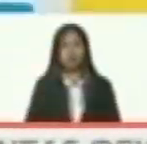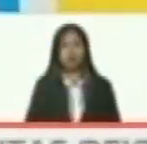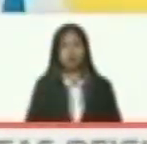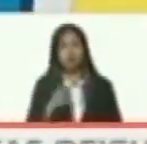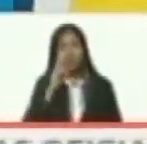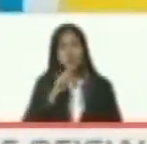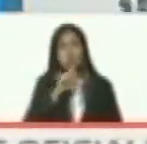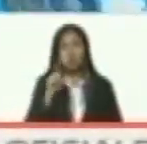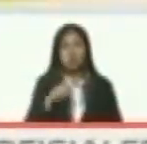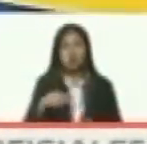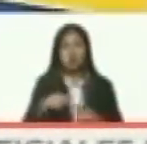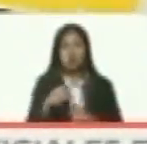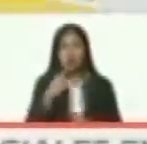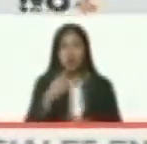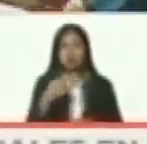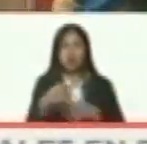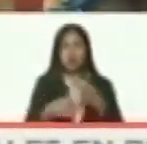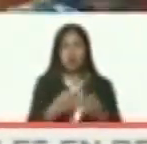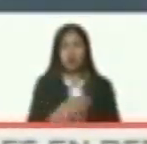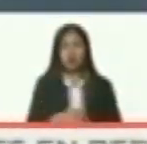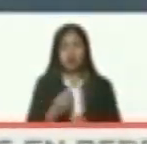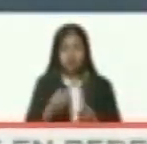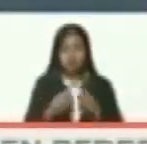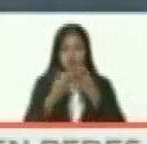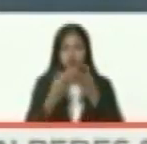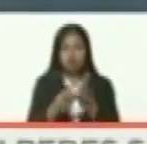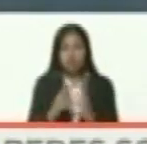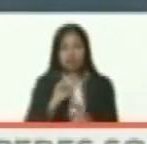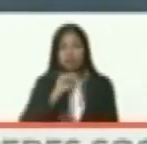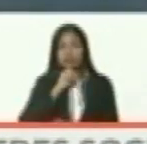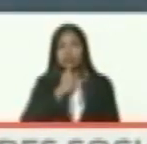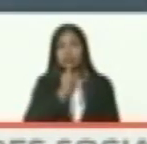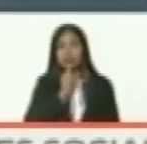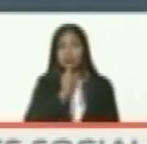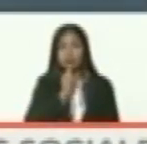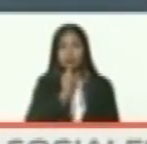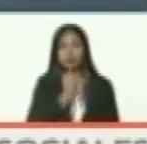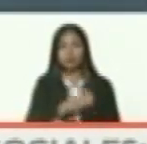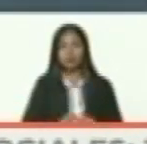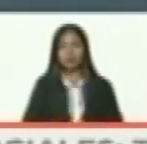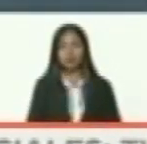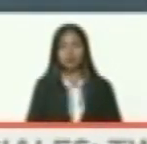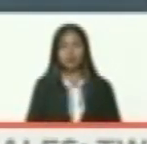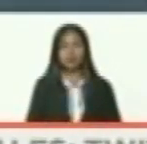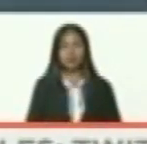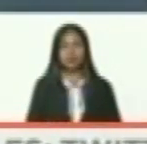Fíjense ustedes lo que iba a decir. Les voy a contar algo, pero es secreto lo que voy a contar.